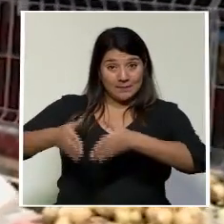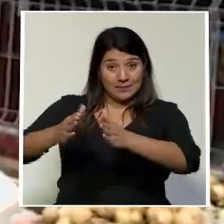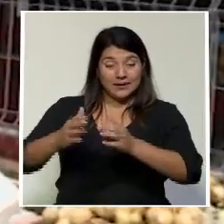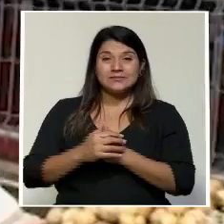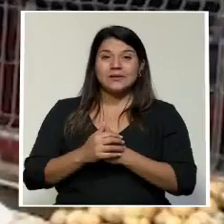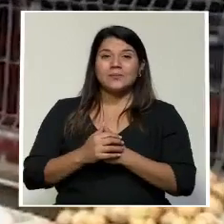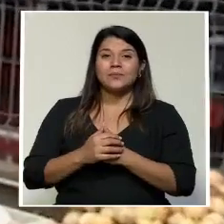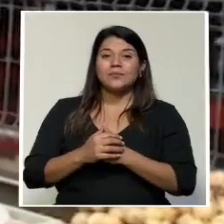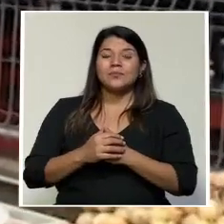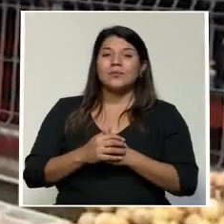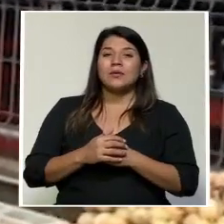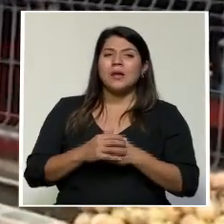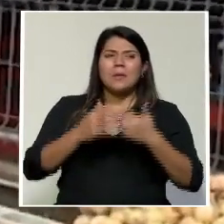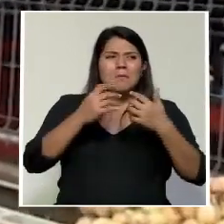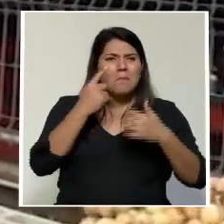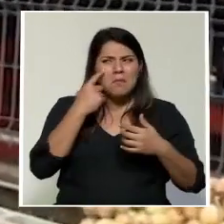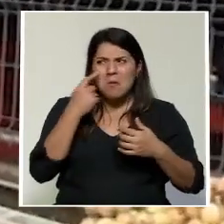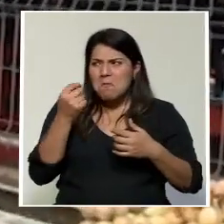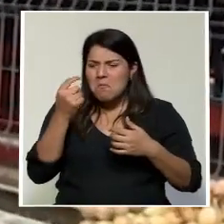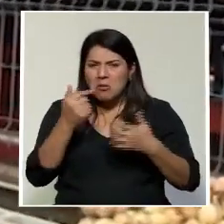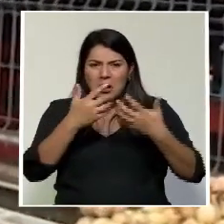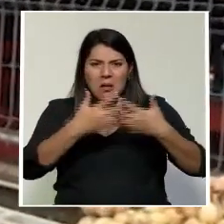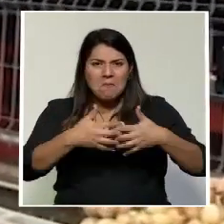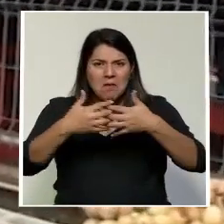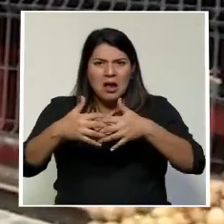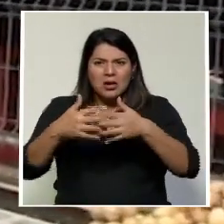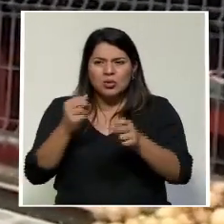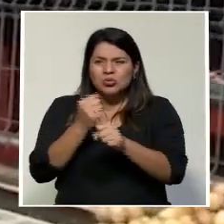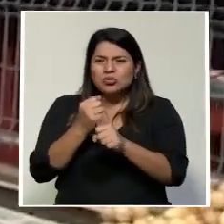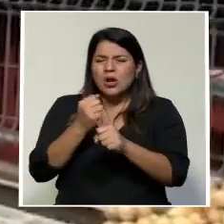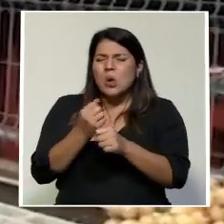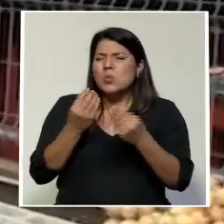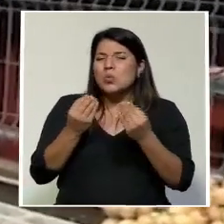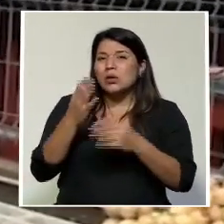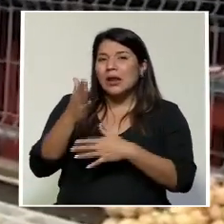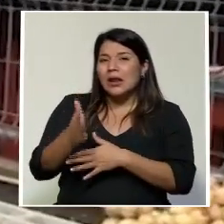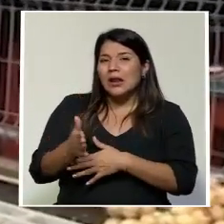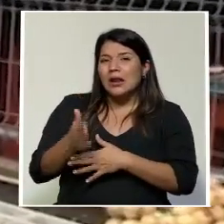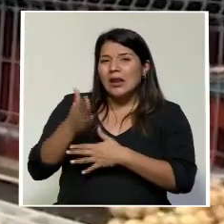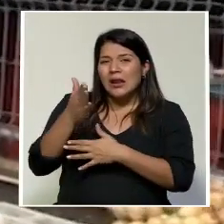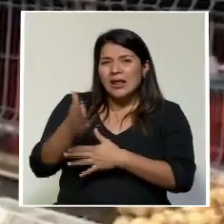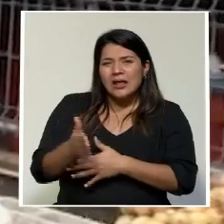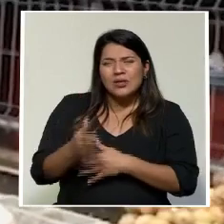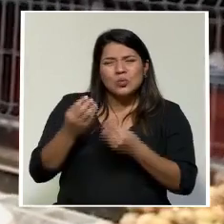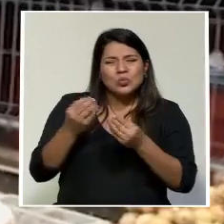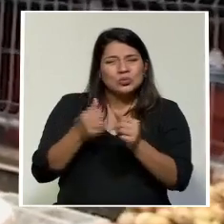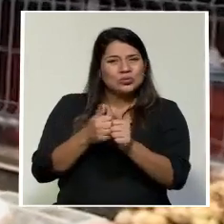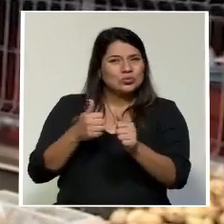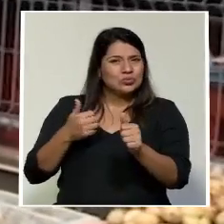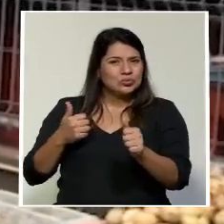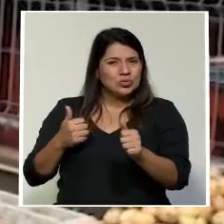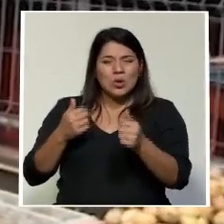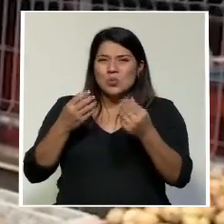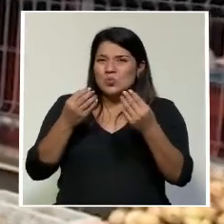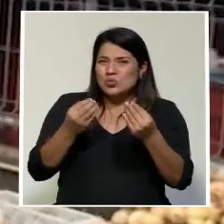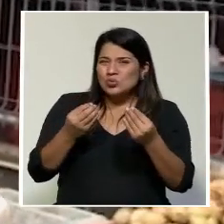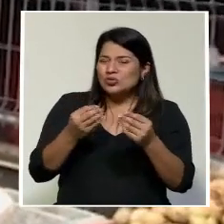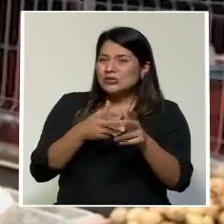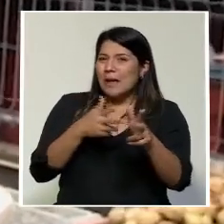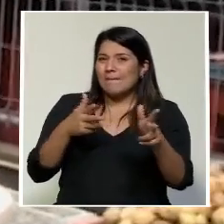Máquinas muy poco, un poco, digamos, los trabajos muy lerdos, muchas demoras, muchas